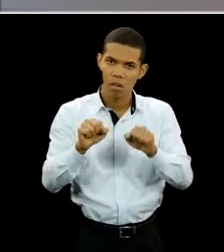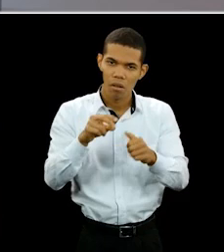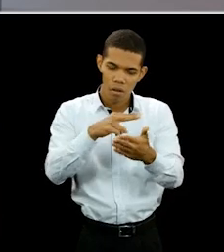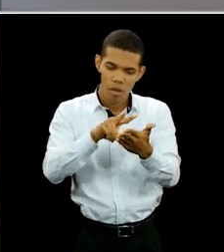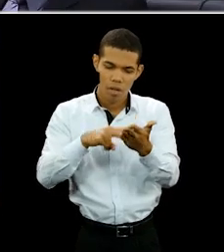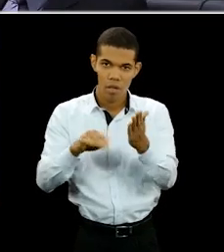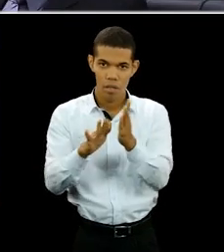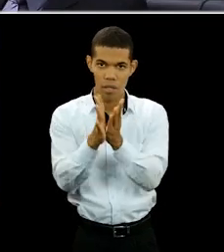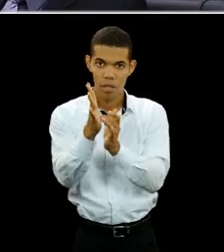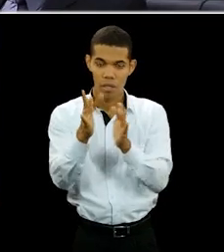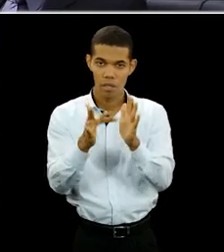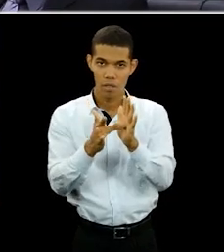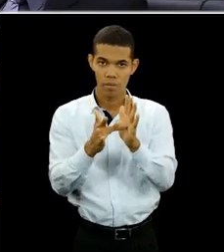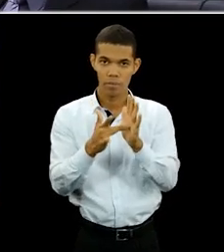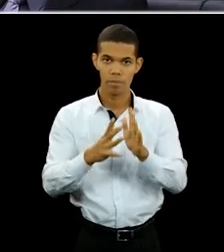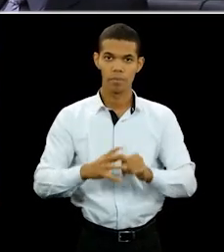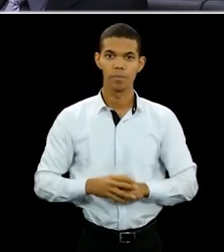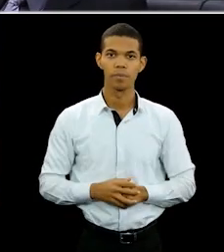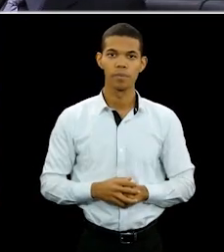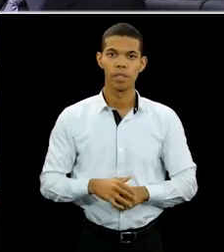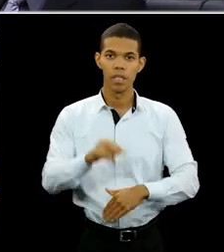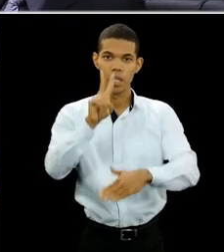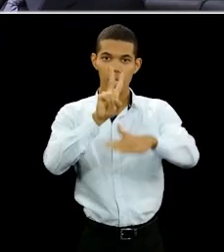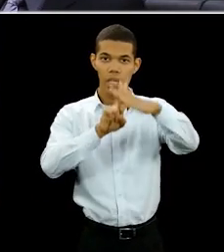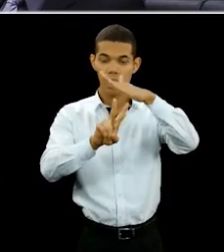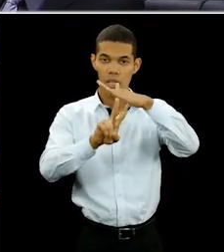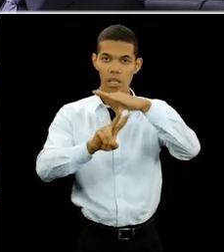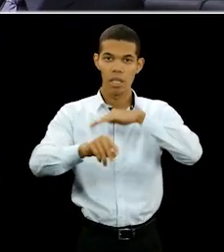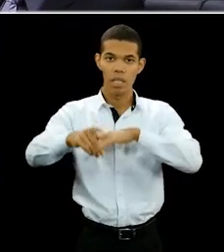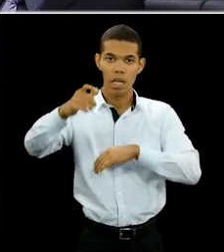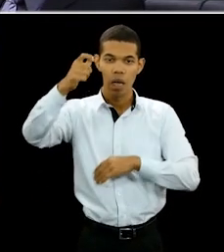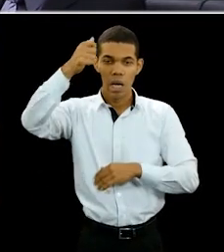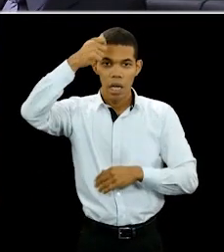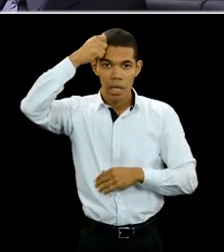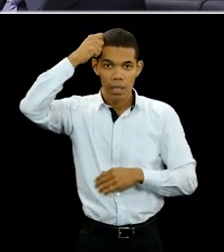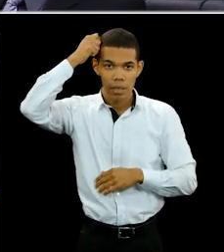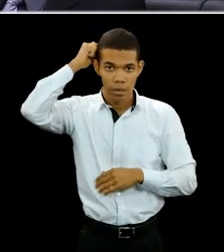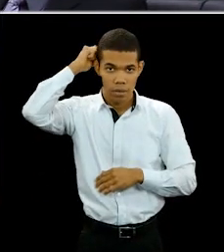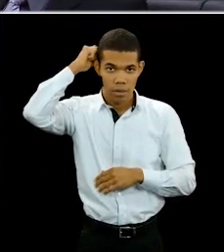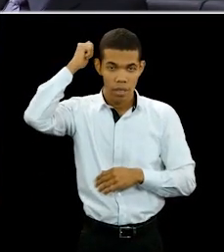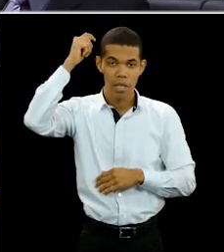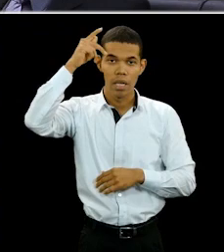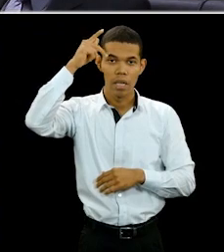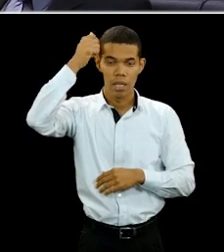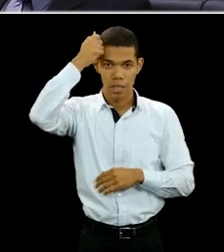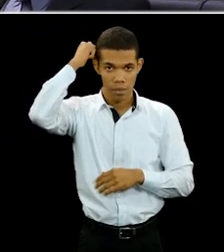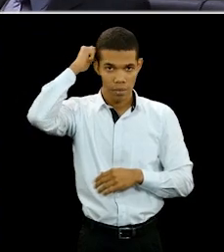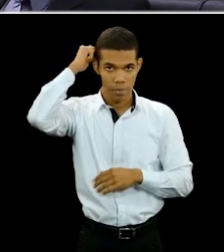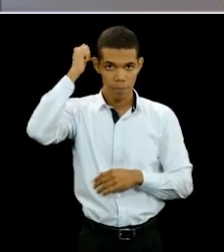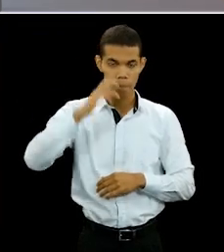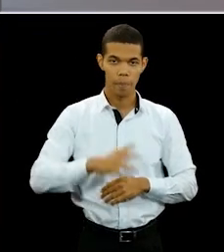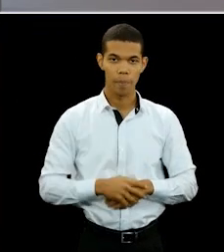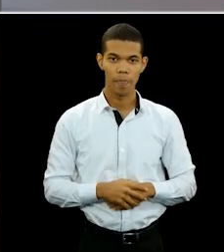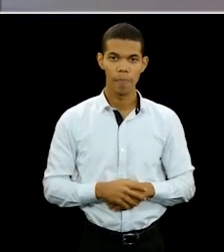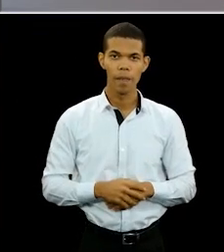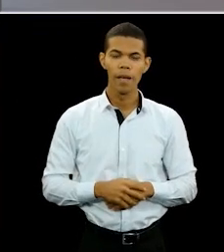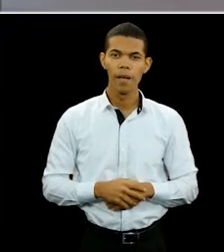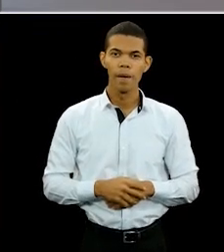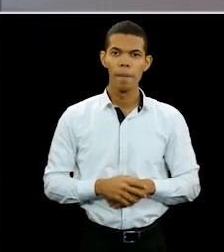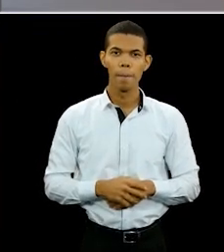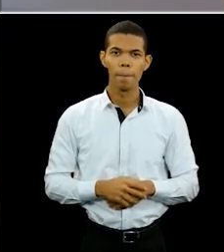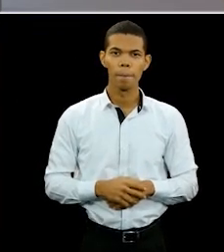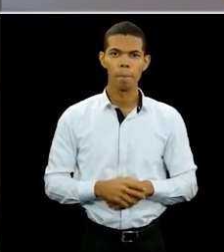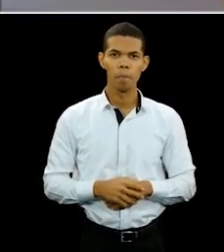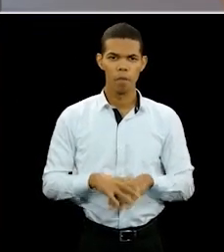encuentra en el libro del profeta Ezequiel estamos estudiando Jeremías pero algo Hay algo interesante en el